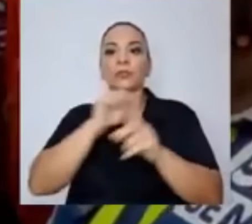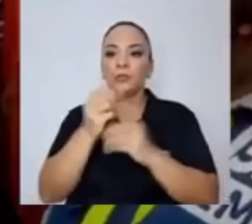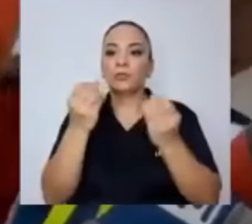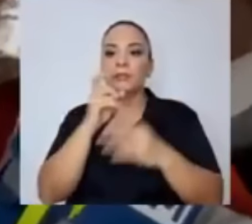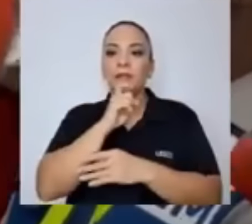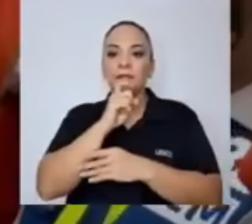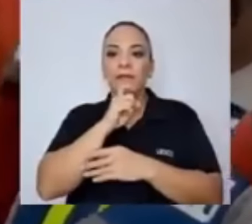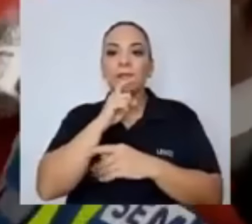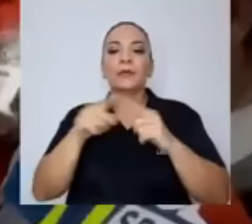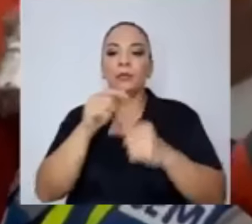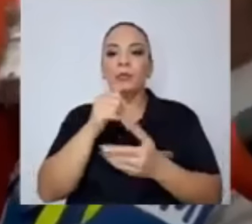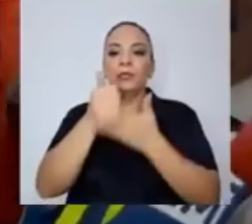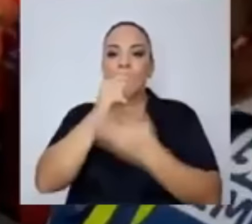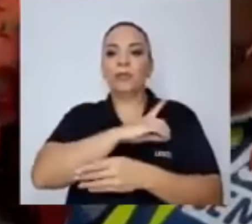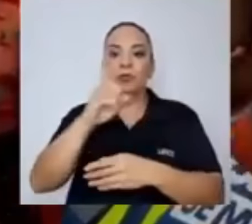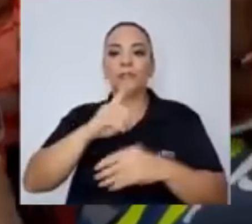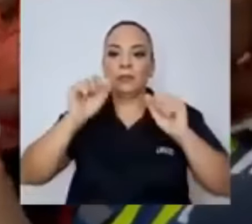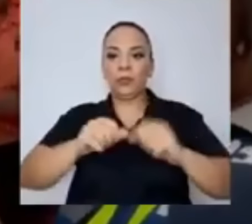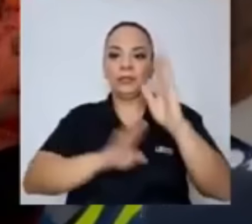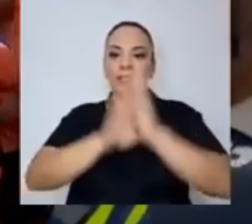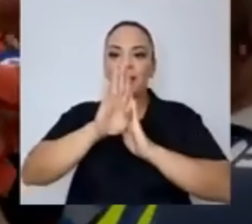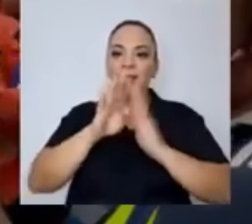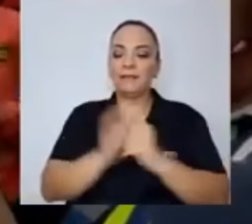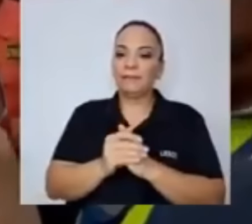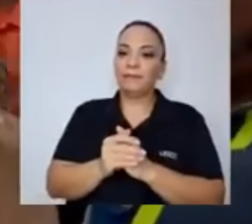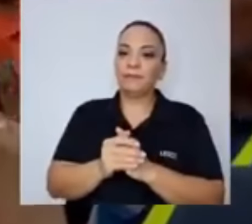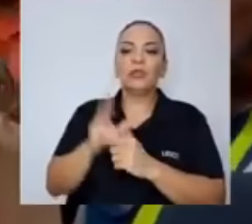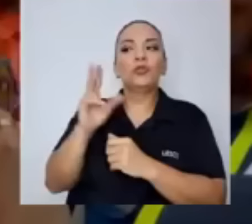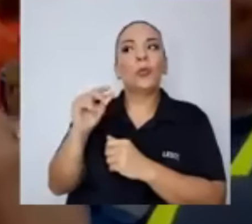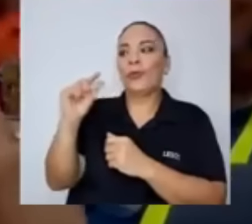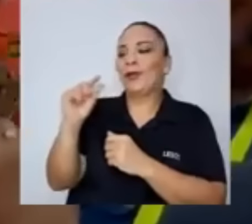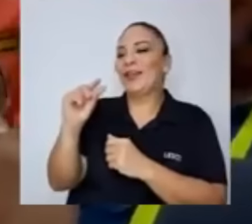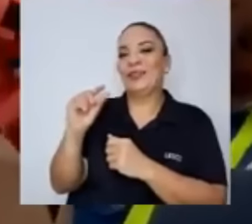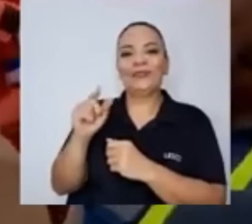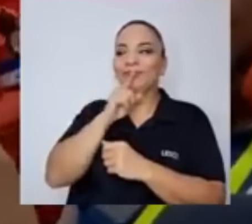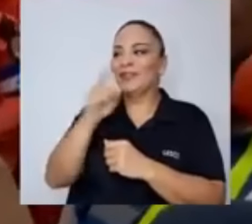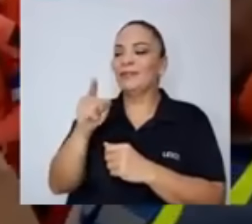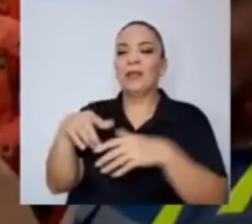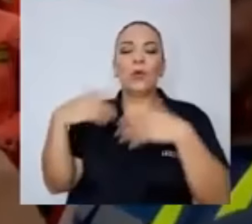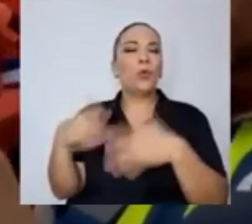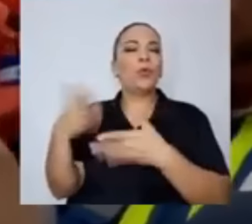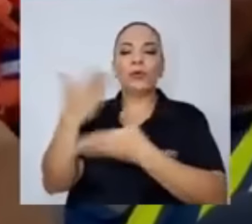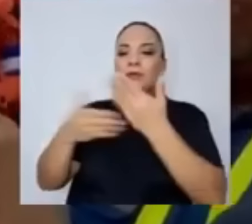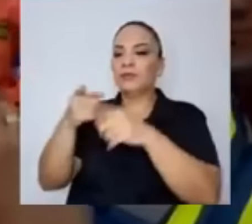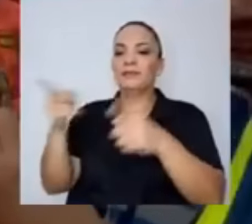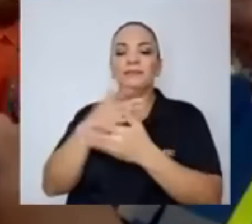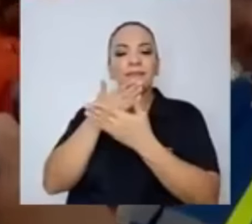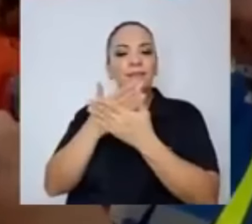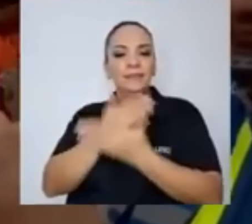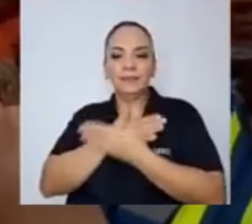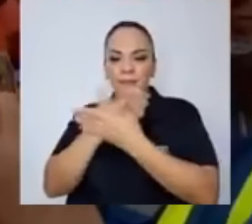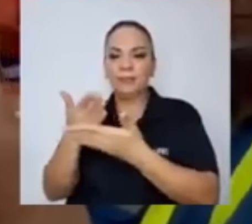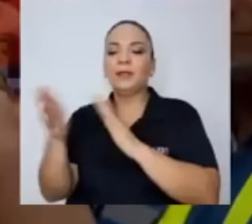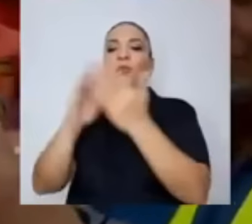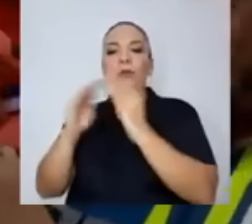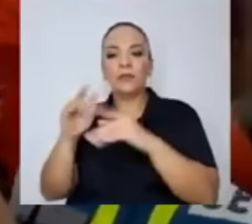pero que con la ayuda de Dios van a poder salir adelante. Y no ha sido un grano de arena, mi teniente, ha sido la colaboración generosa de un